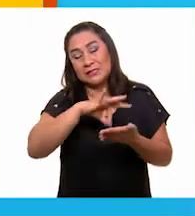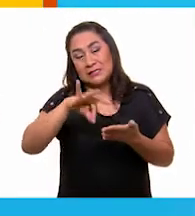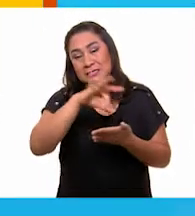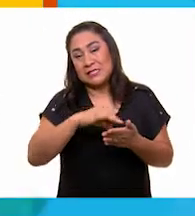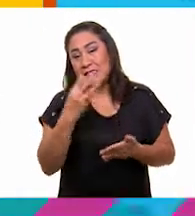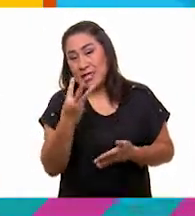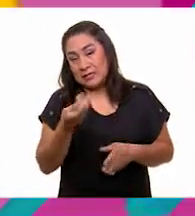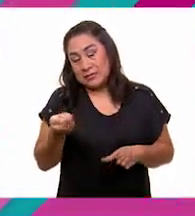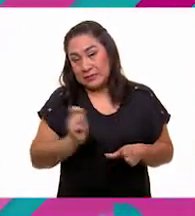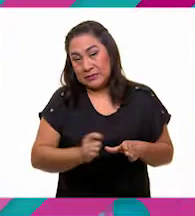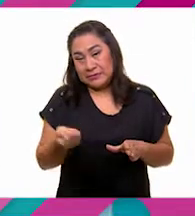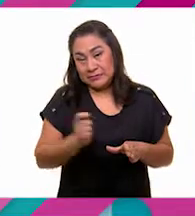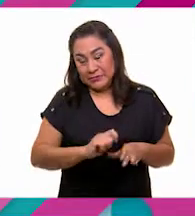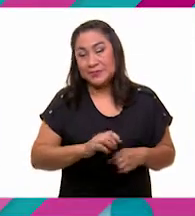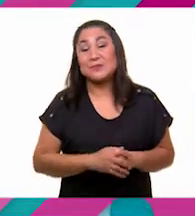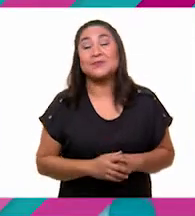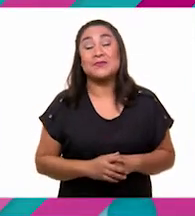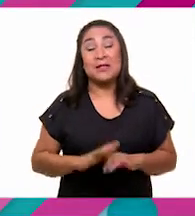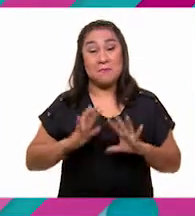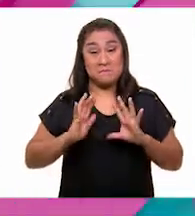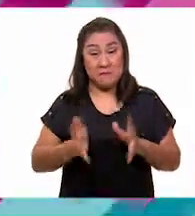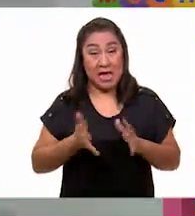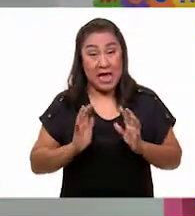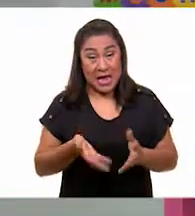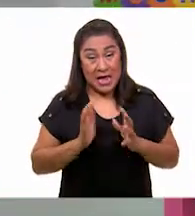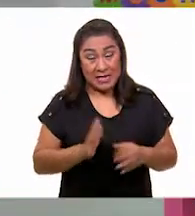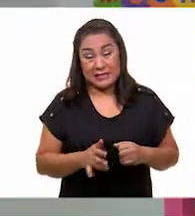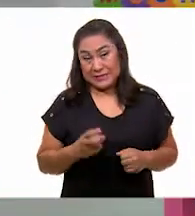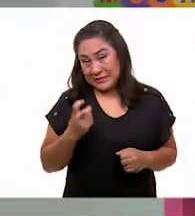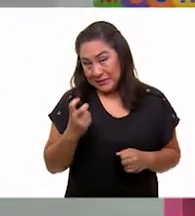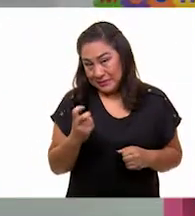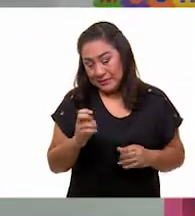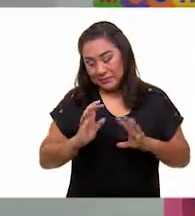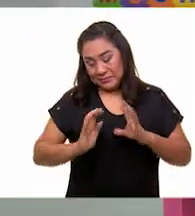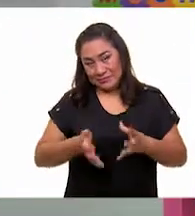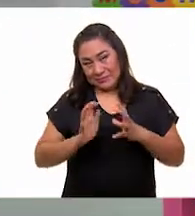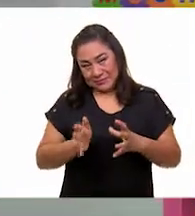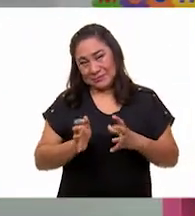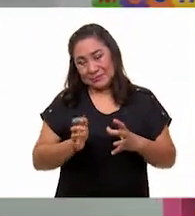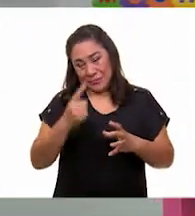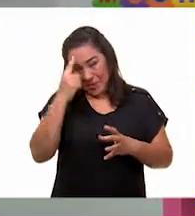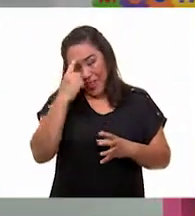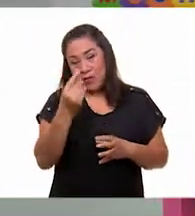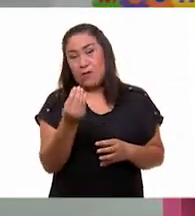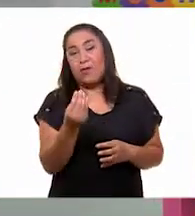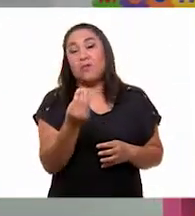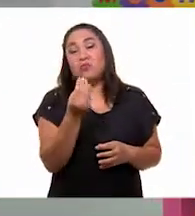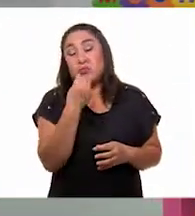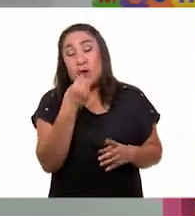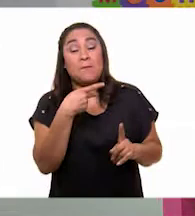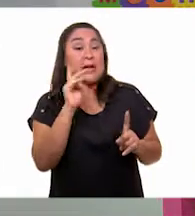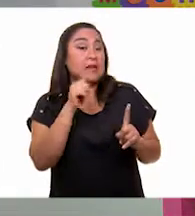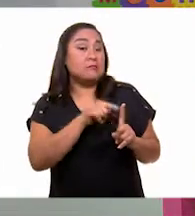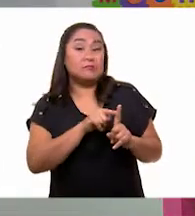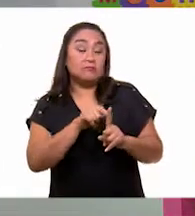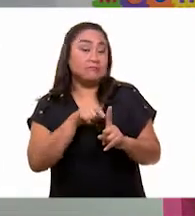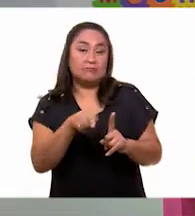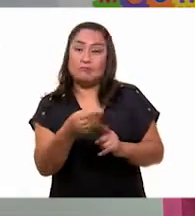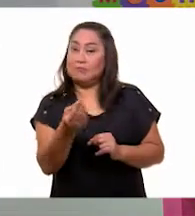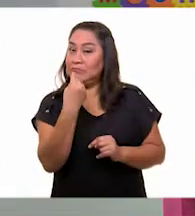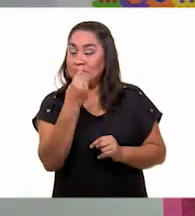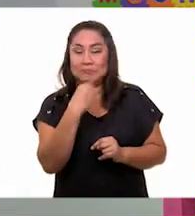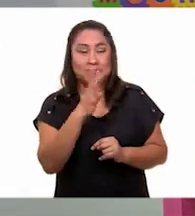bueno, aunque esta masa está hecha con productos comestibles, esta no nos la vamos a poder